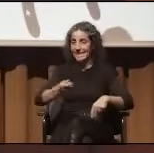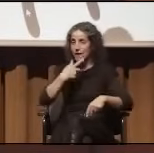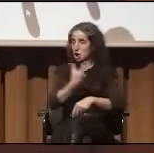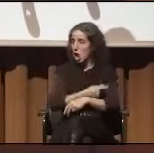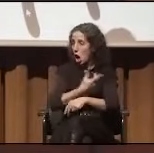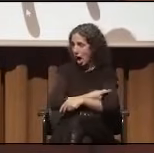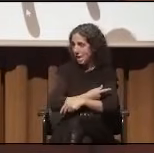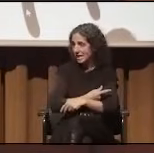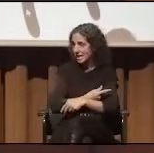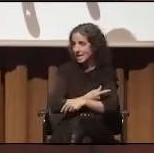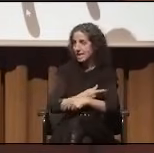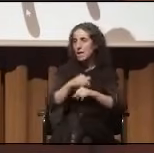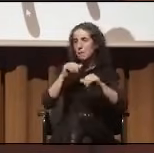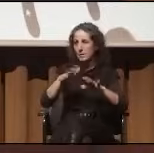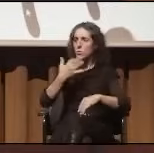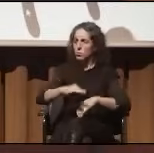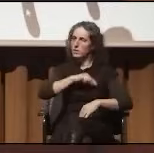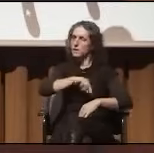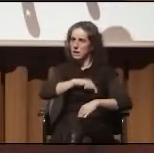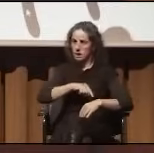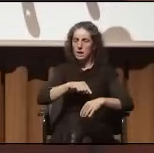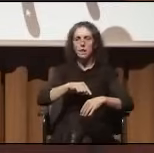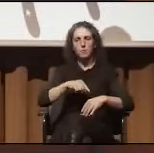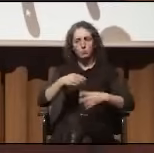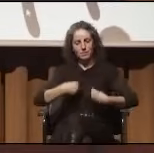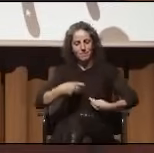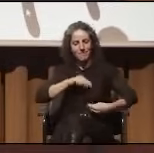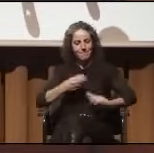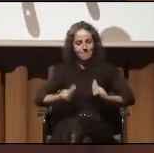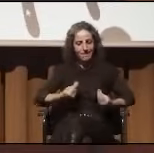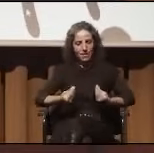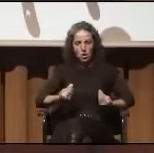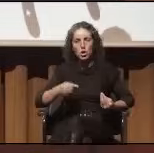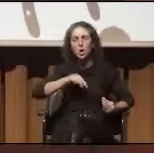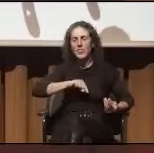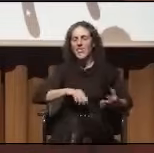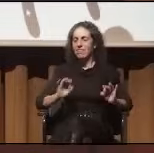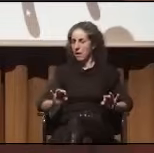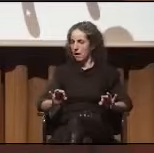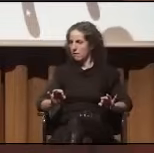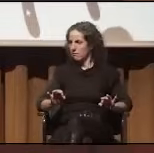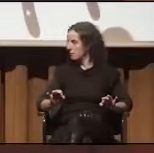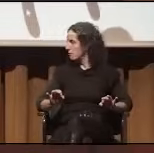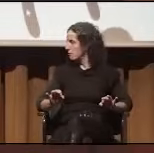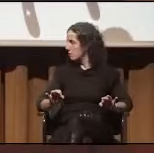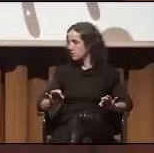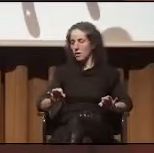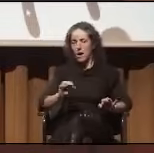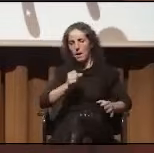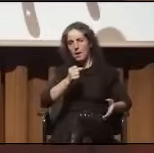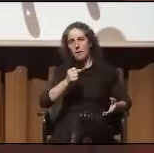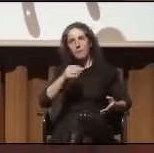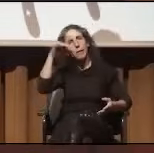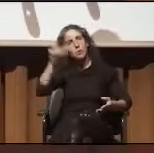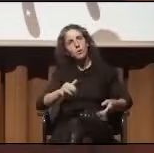la muerte no existe, experiencialmente, pero no leer un libro o escuchar a Benito hablando de eso, no. O sea, meterte allí y ver